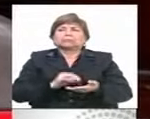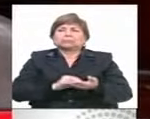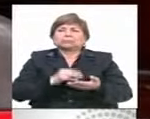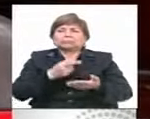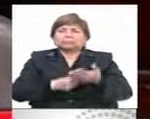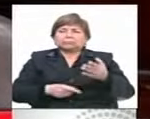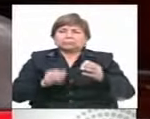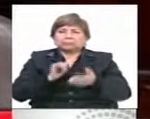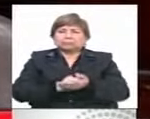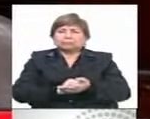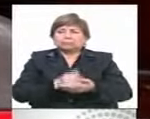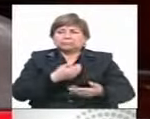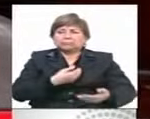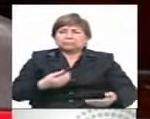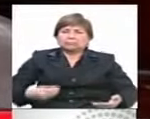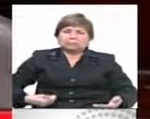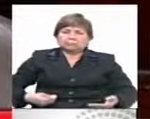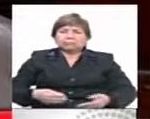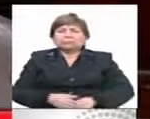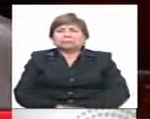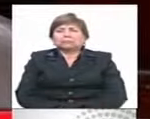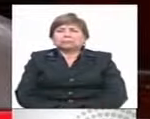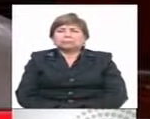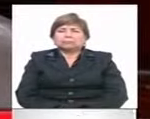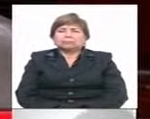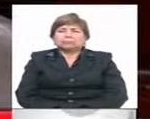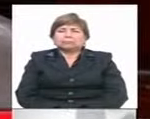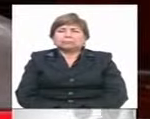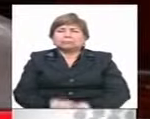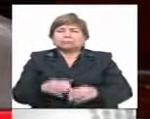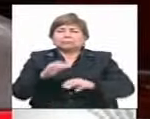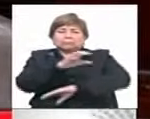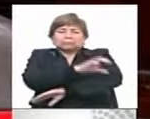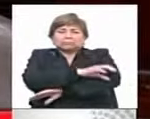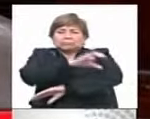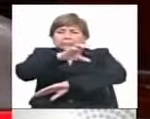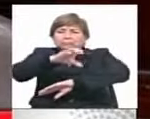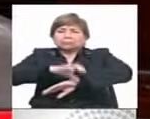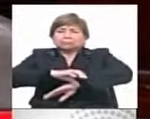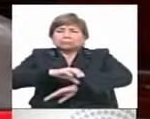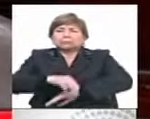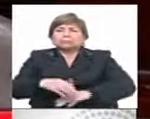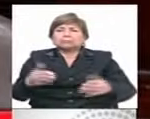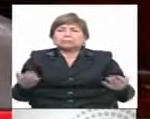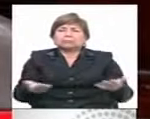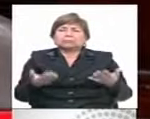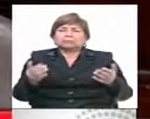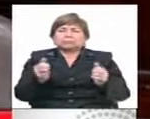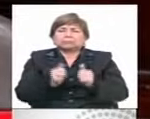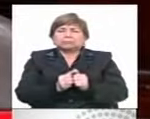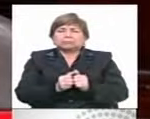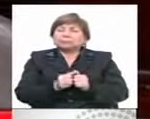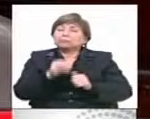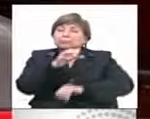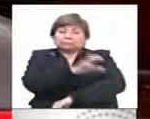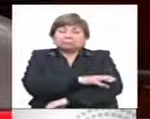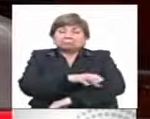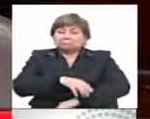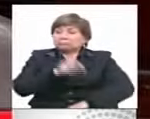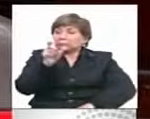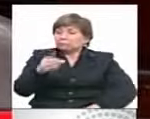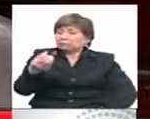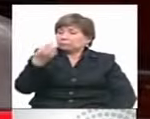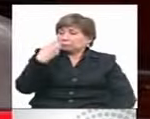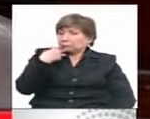estado en el Valle de Cajamarca, donde los cajamarquinos me han